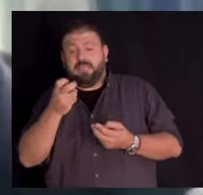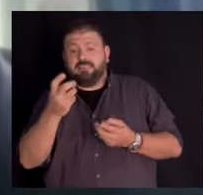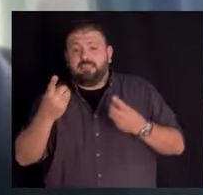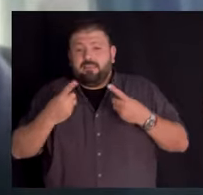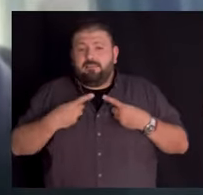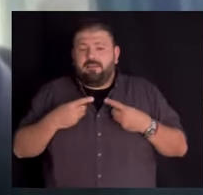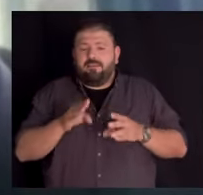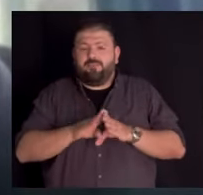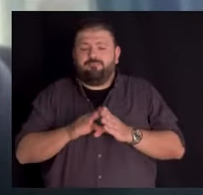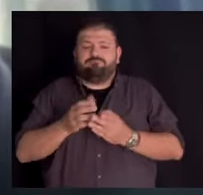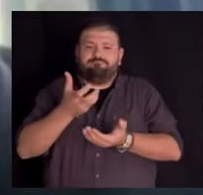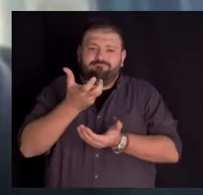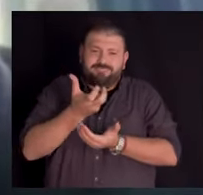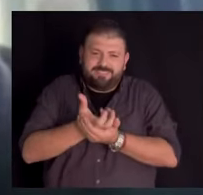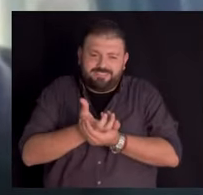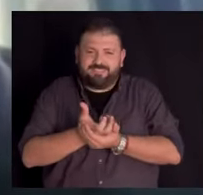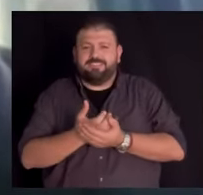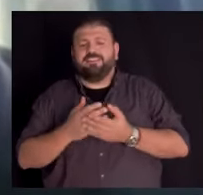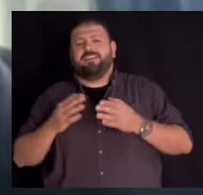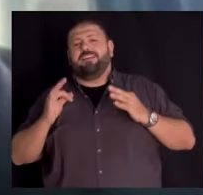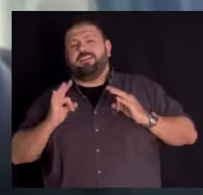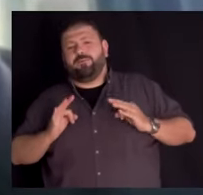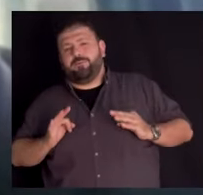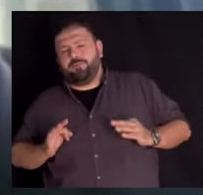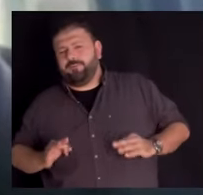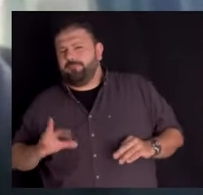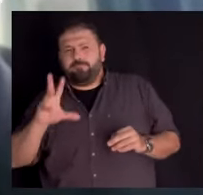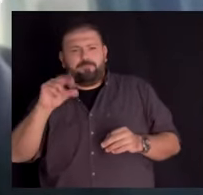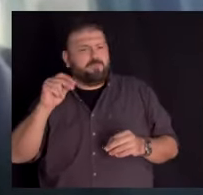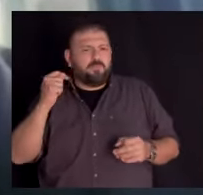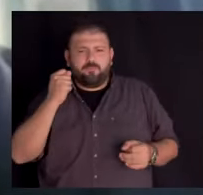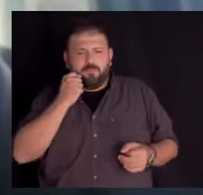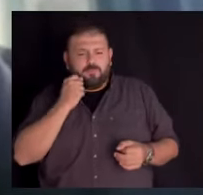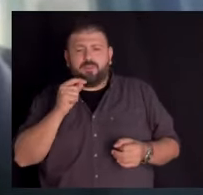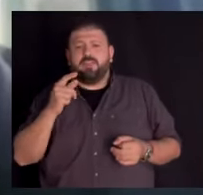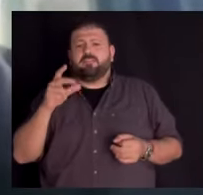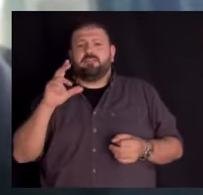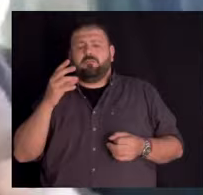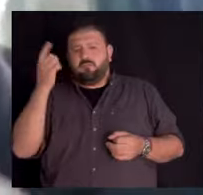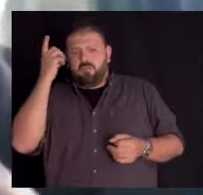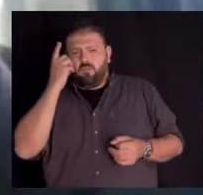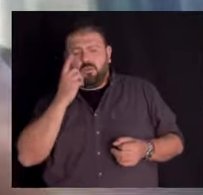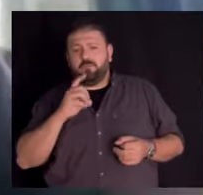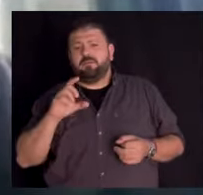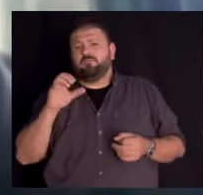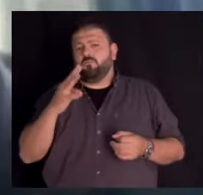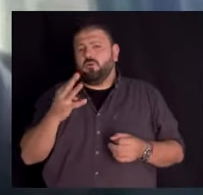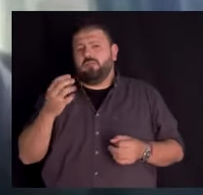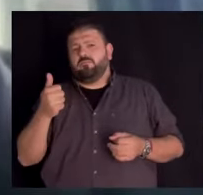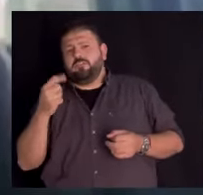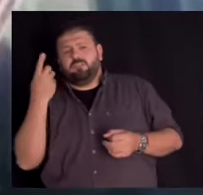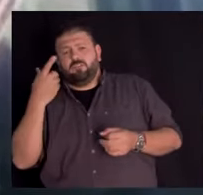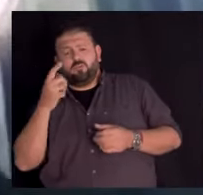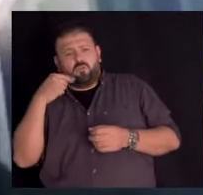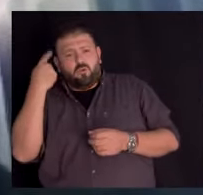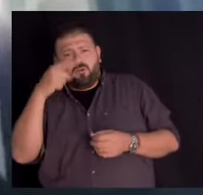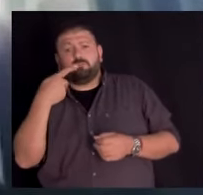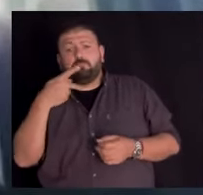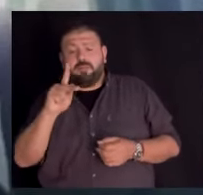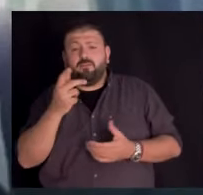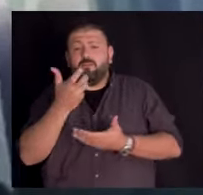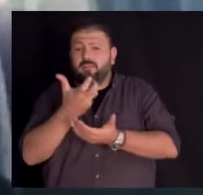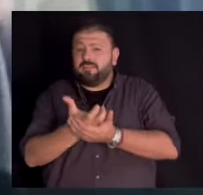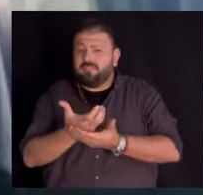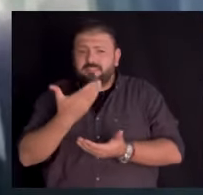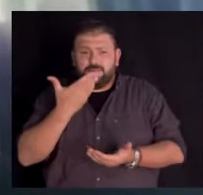relajarnos, no importa si duermes 4 o 6 horas, pero descansas, hoy sí que bonito, vaya, ¿sí? Y